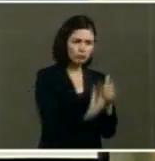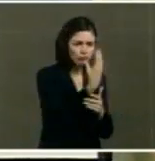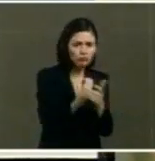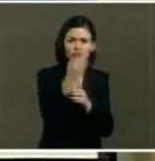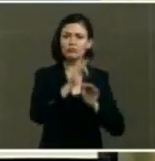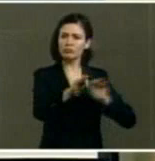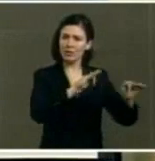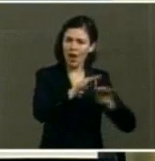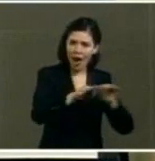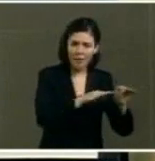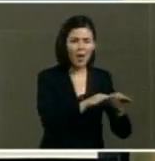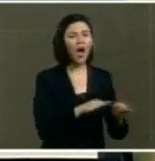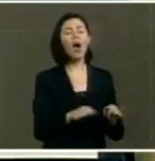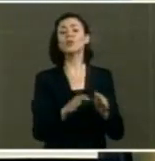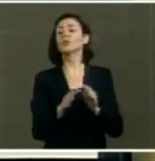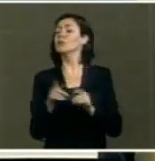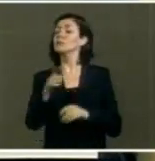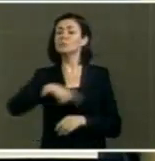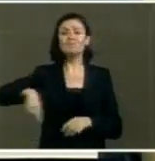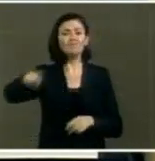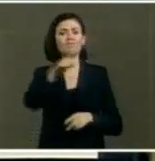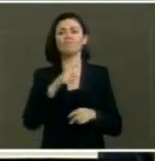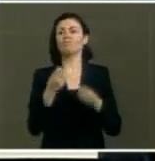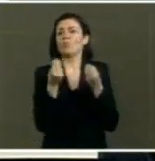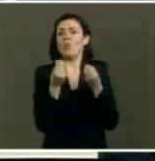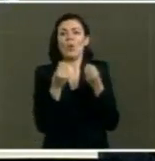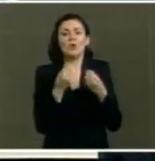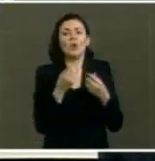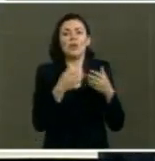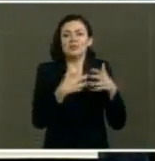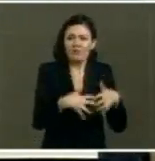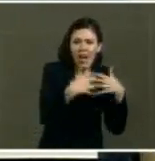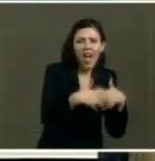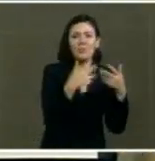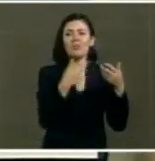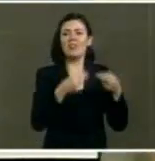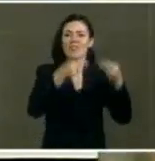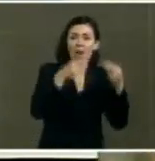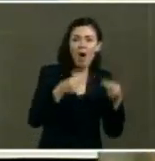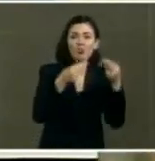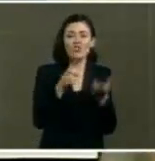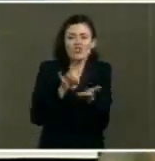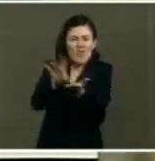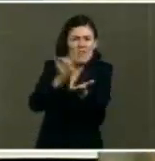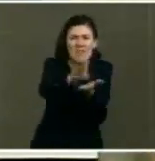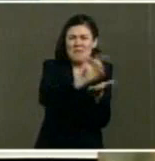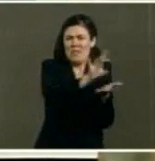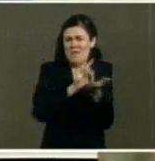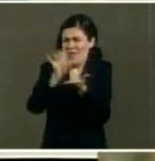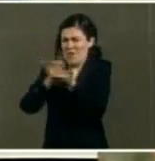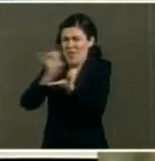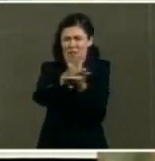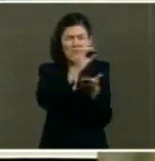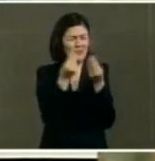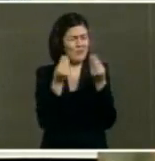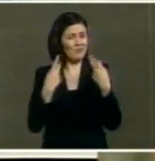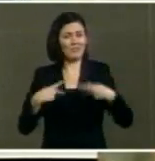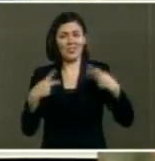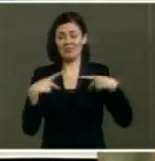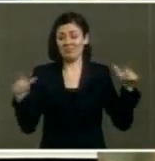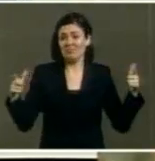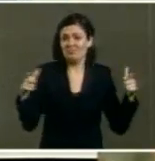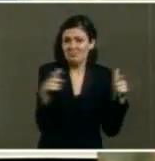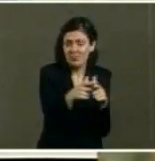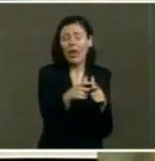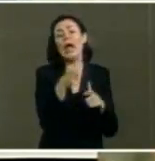de paros técnicos para evitar el despido masivo de trabajadores del sector exportador, multiplicamos el